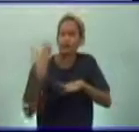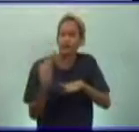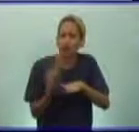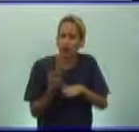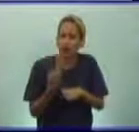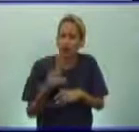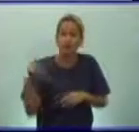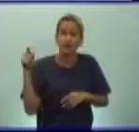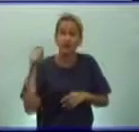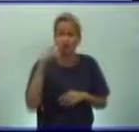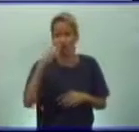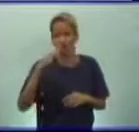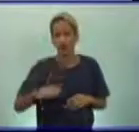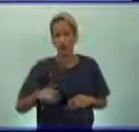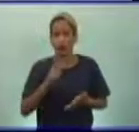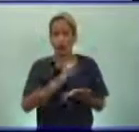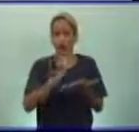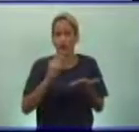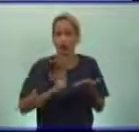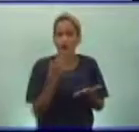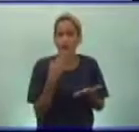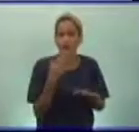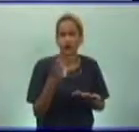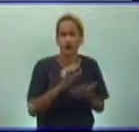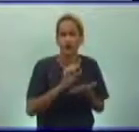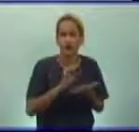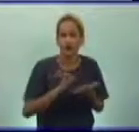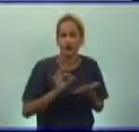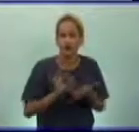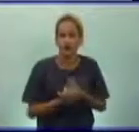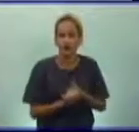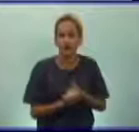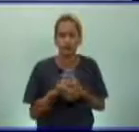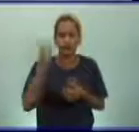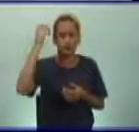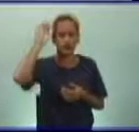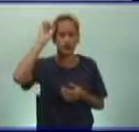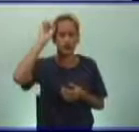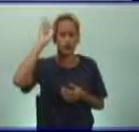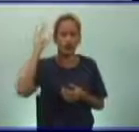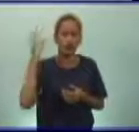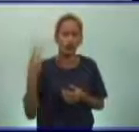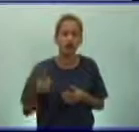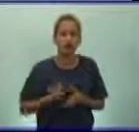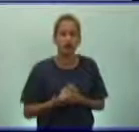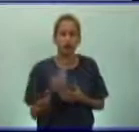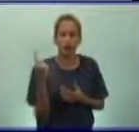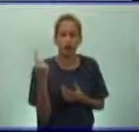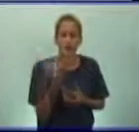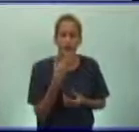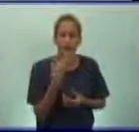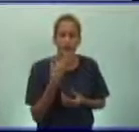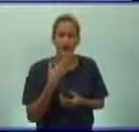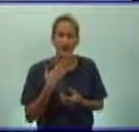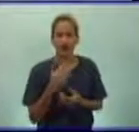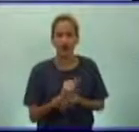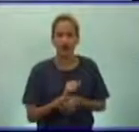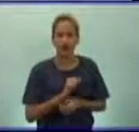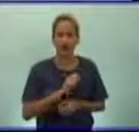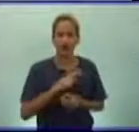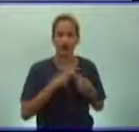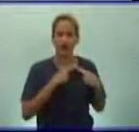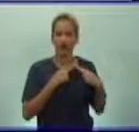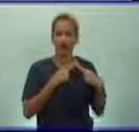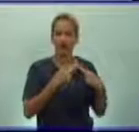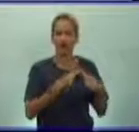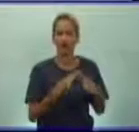mejor letra. Celia fue una de las grandes heroínas de la revolución. Y cuando digo con su mejor